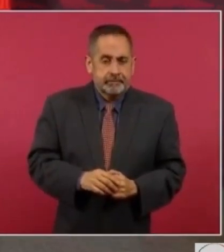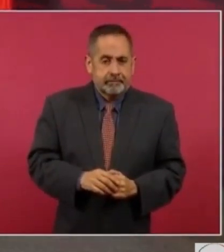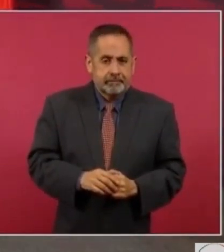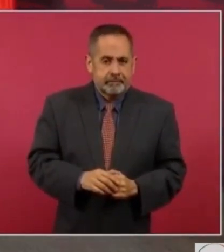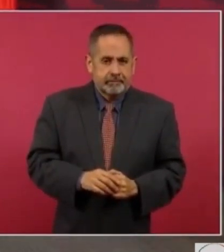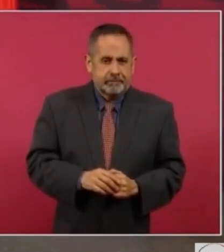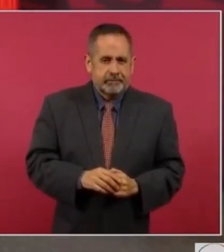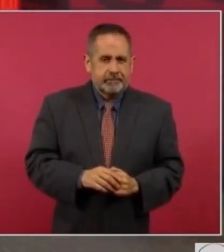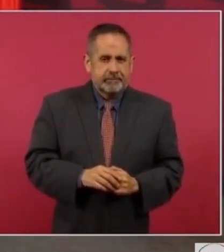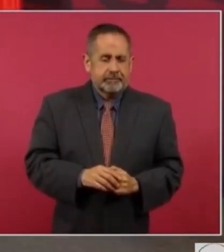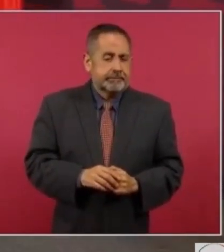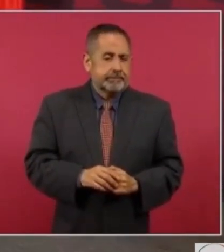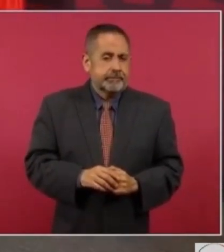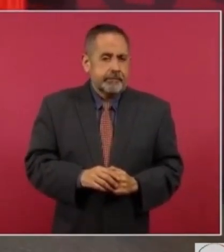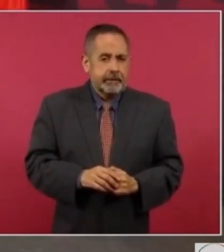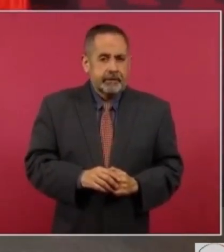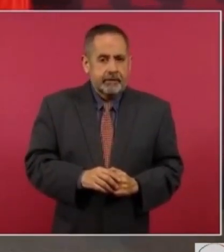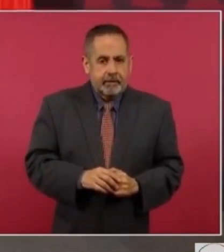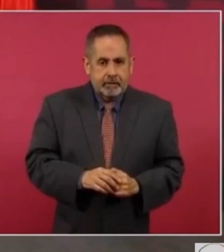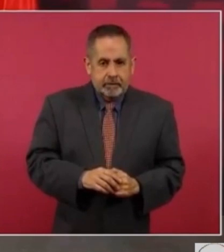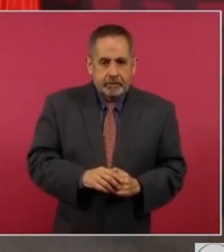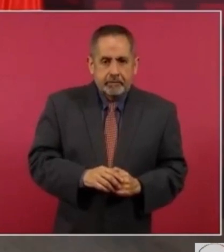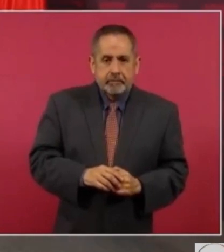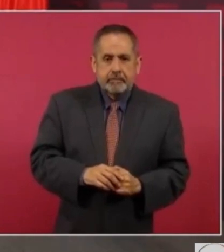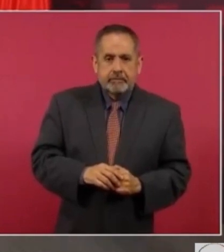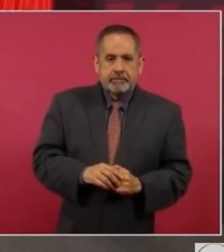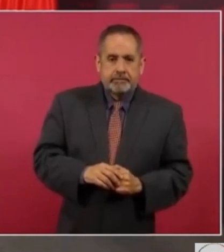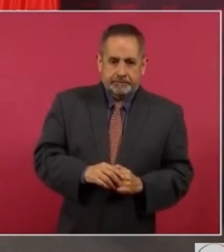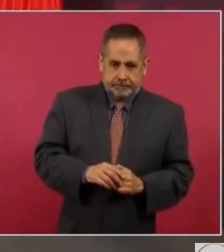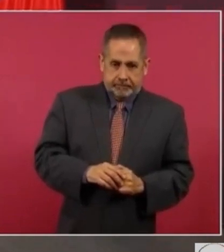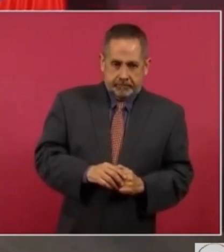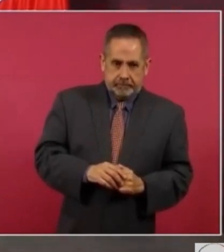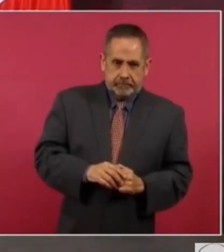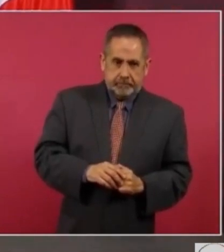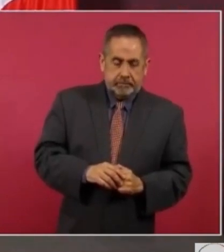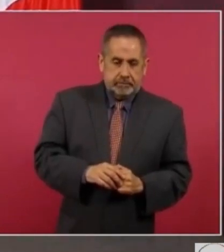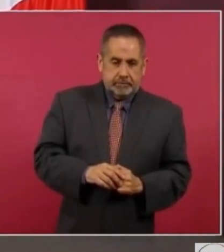se contaba con